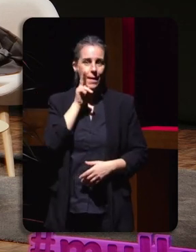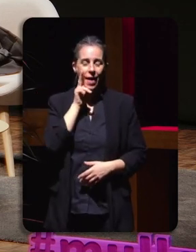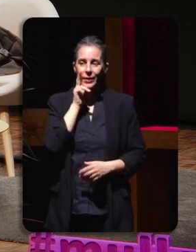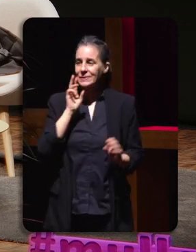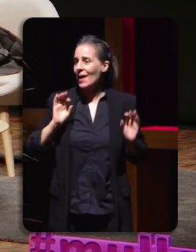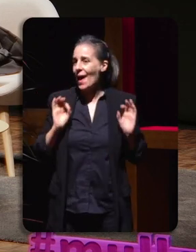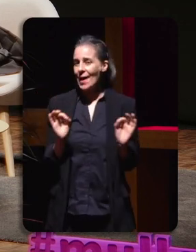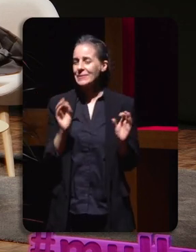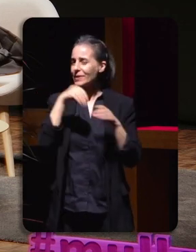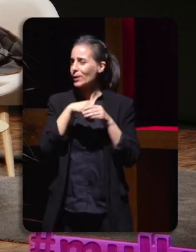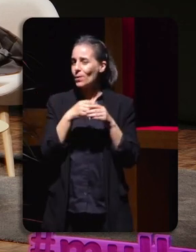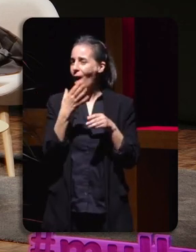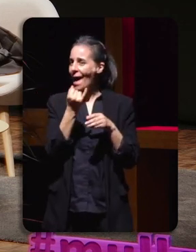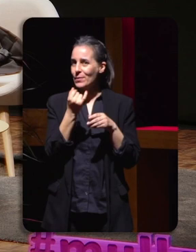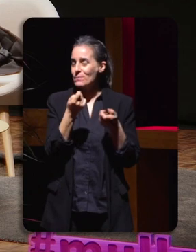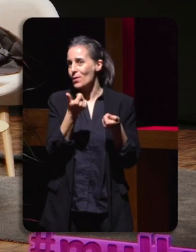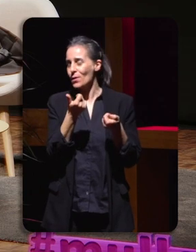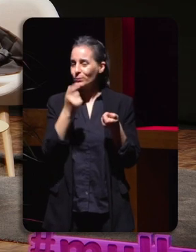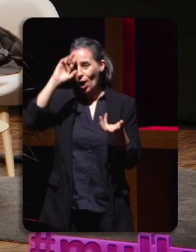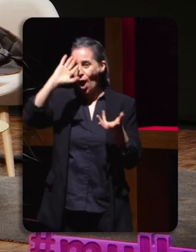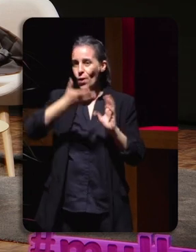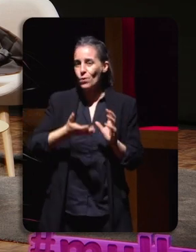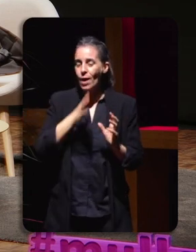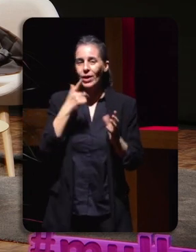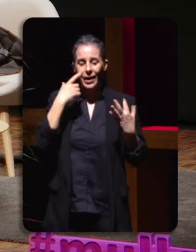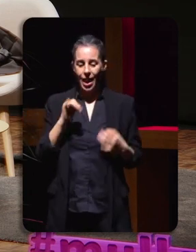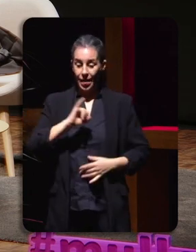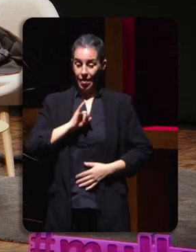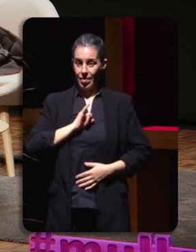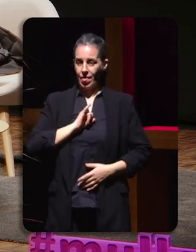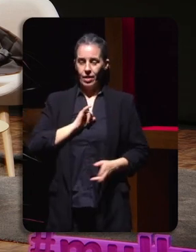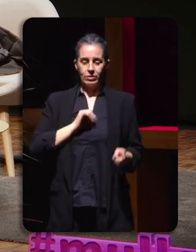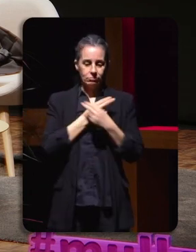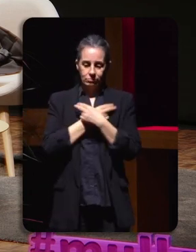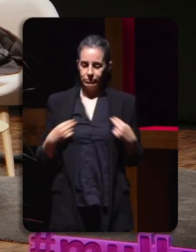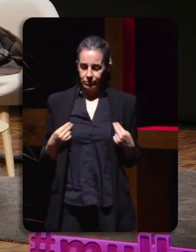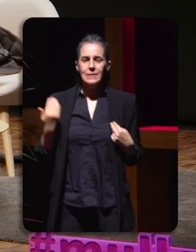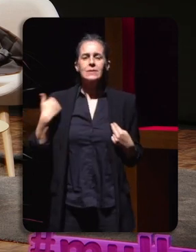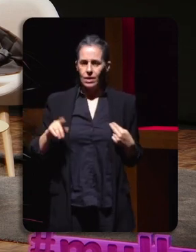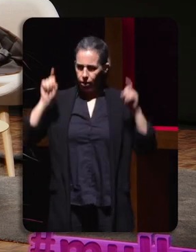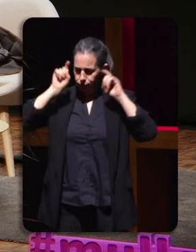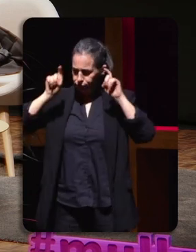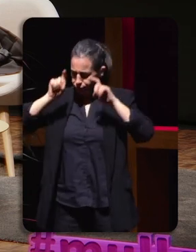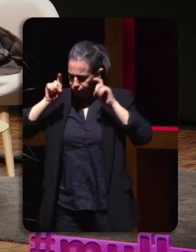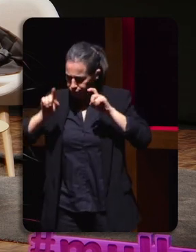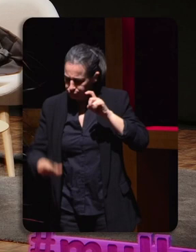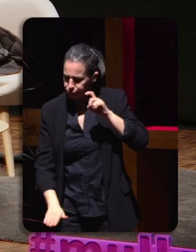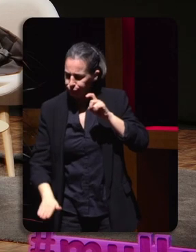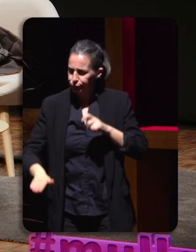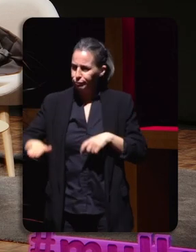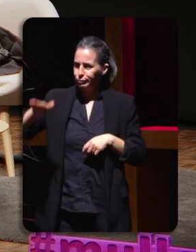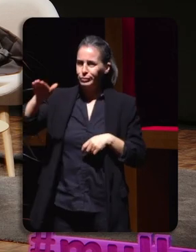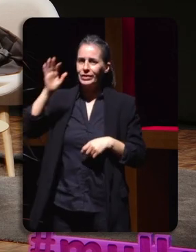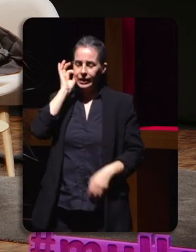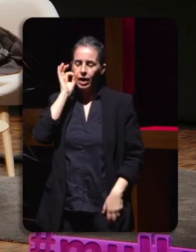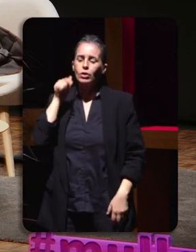cargado de locura porque hay una anulación de la identidad para la que te van previniendo y entrenando desde pequeña para eso de Bueno tú